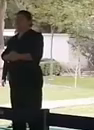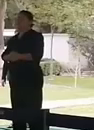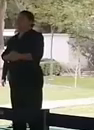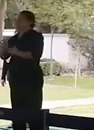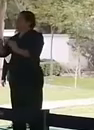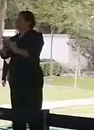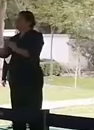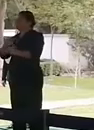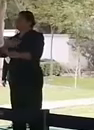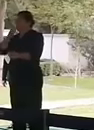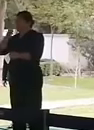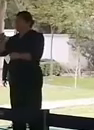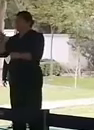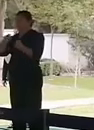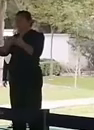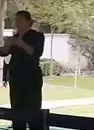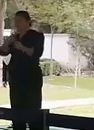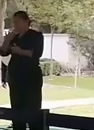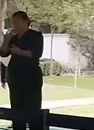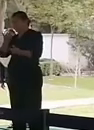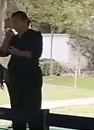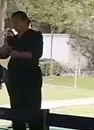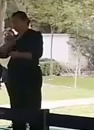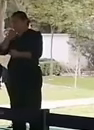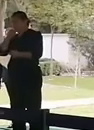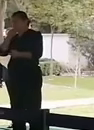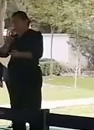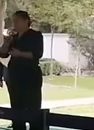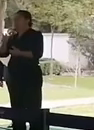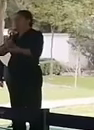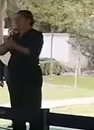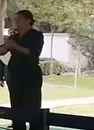encontrarse este día tan importante con nosotros.